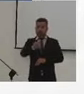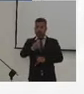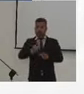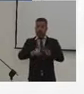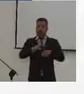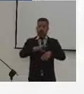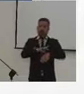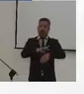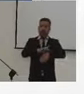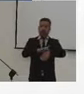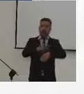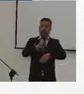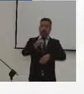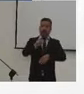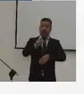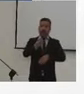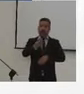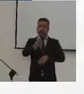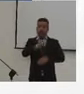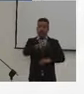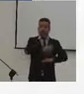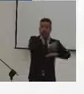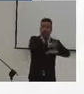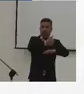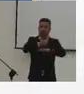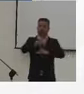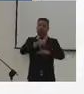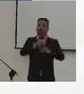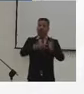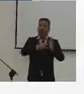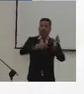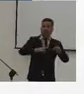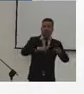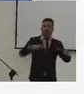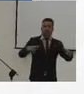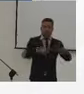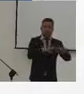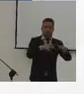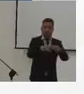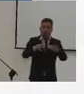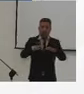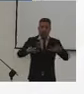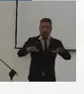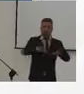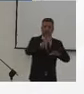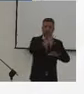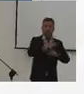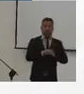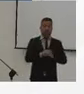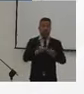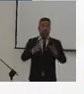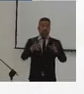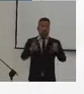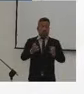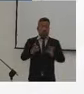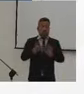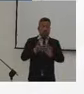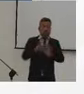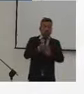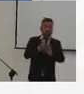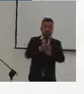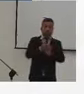doctor Néstor Ordóñez, las direcciones técnicas y cada uno de sus equipos. Pero yo sí quiero